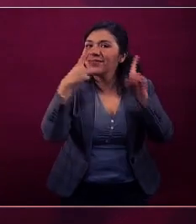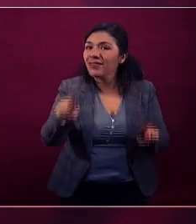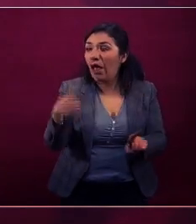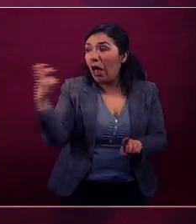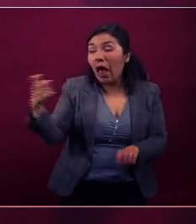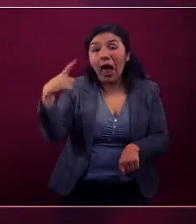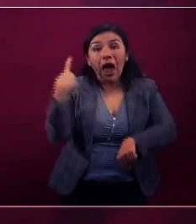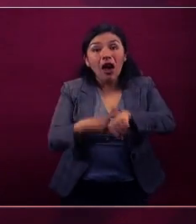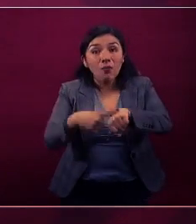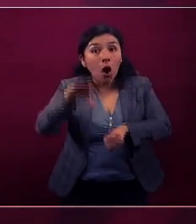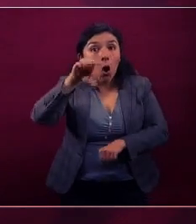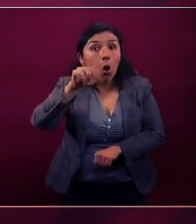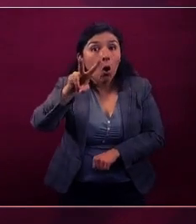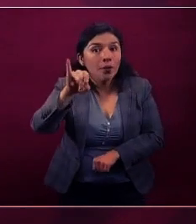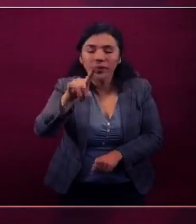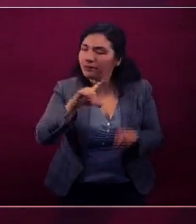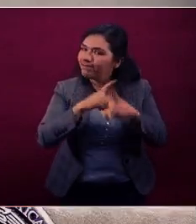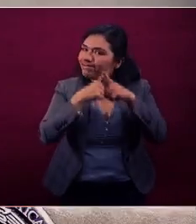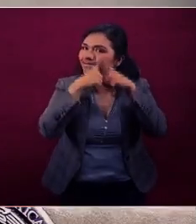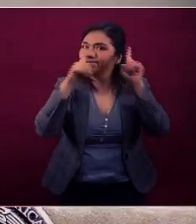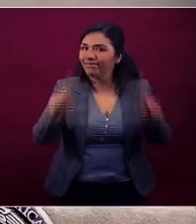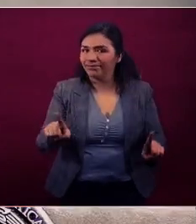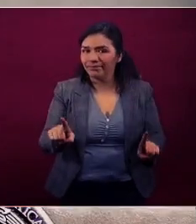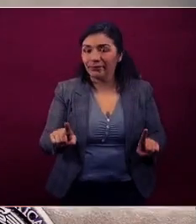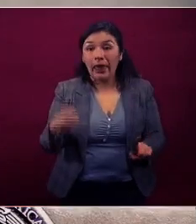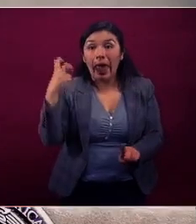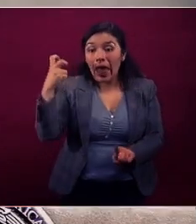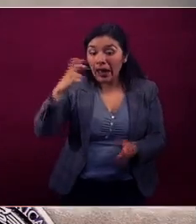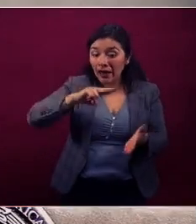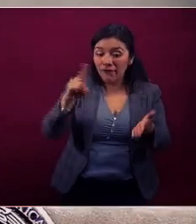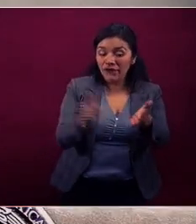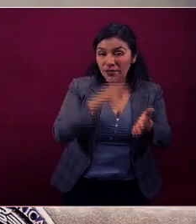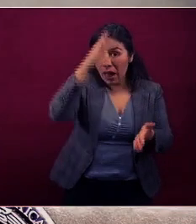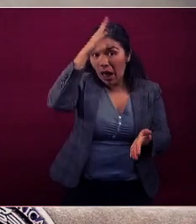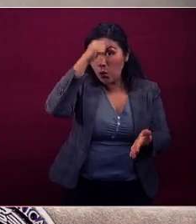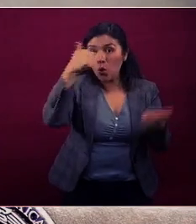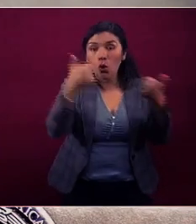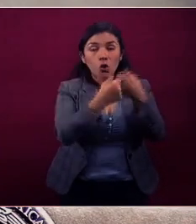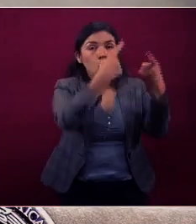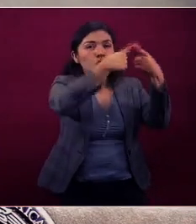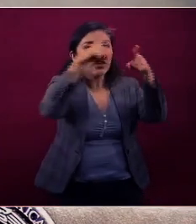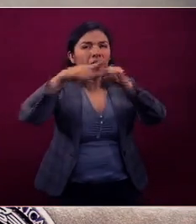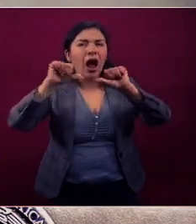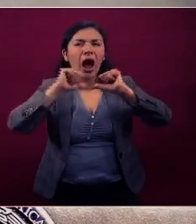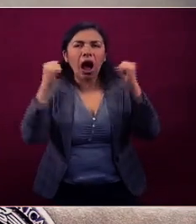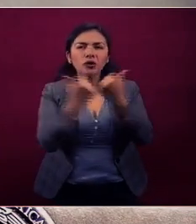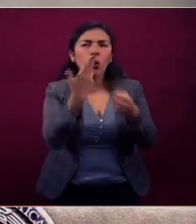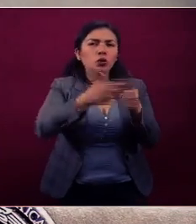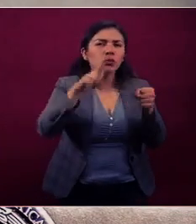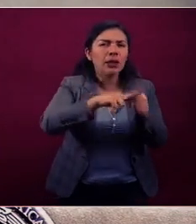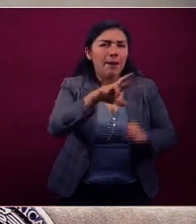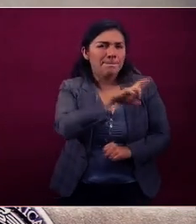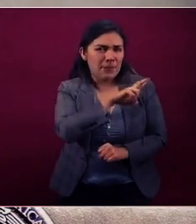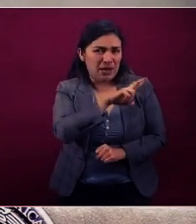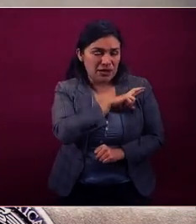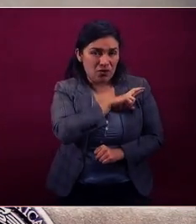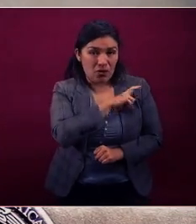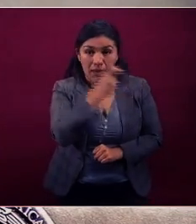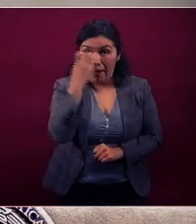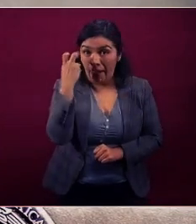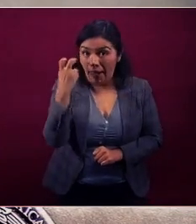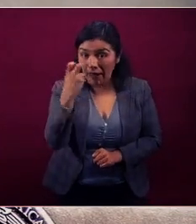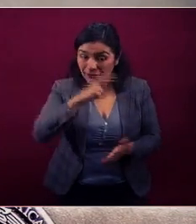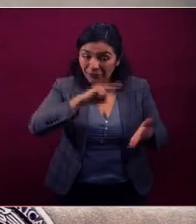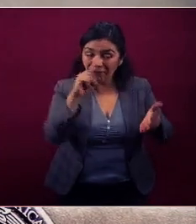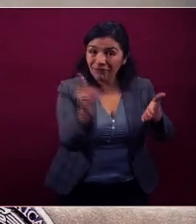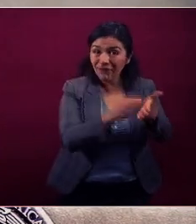COVID. Este convenio con las asociaciones de hospitales privados, el Consorcio Mexicano